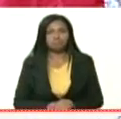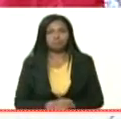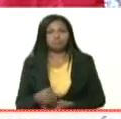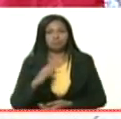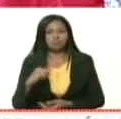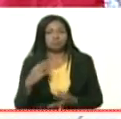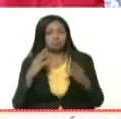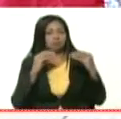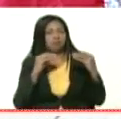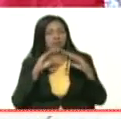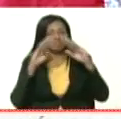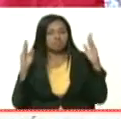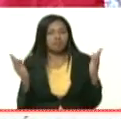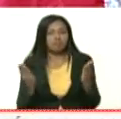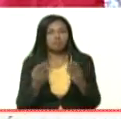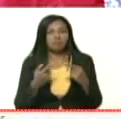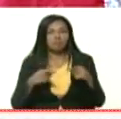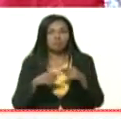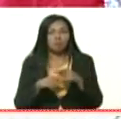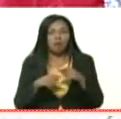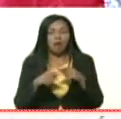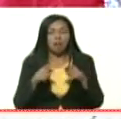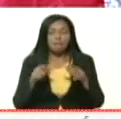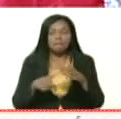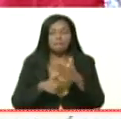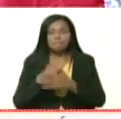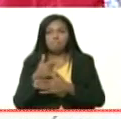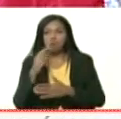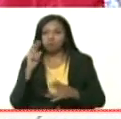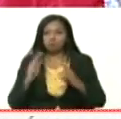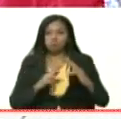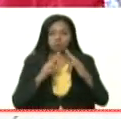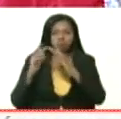Nosotros hablamos del mundo multipolar y pluricéntrico,